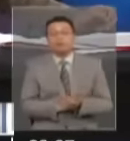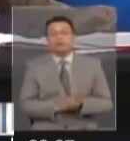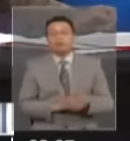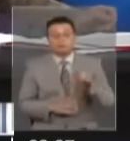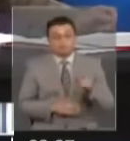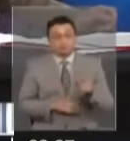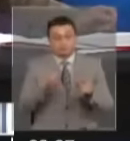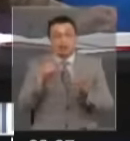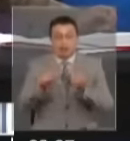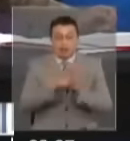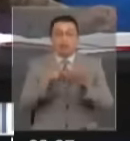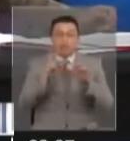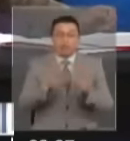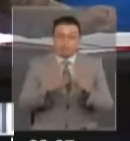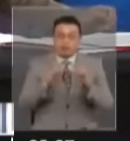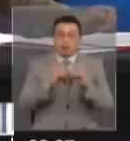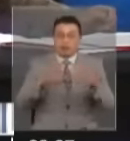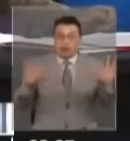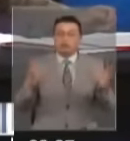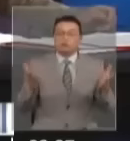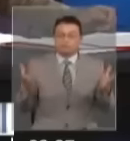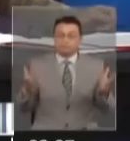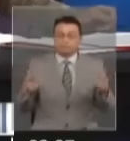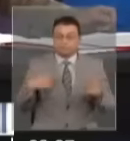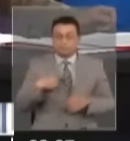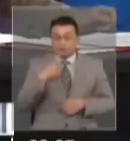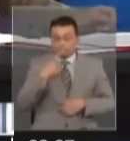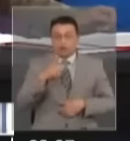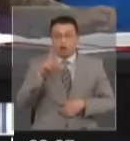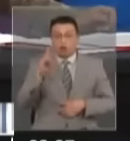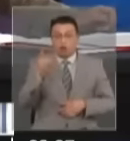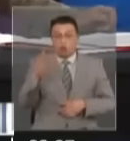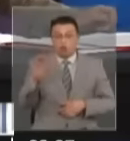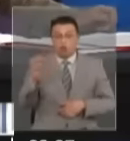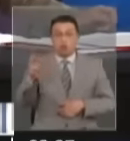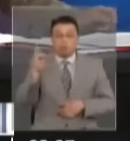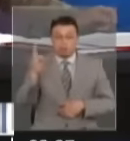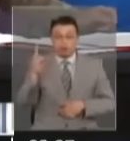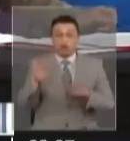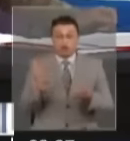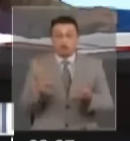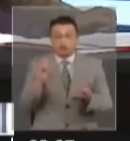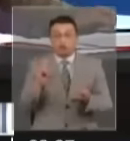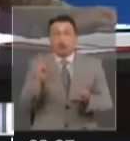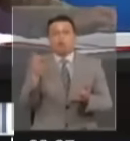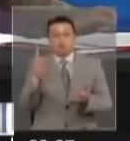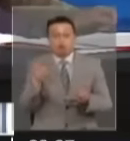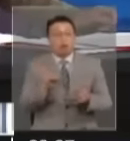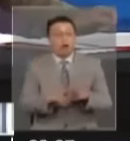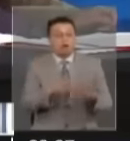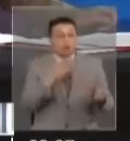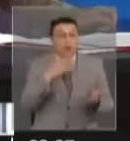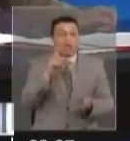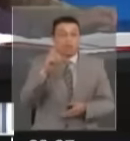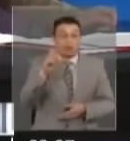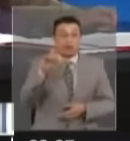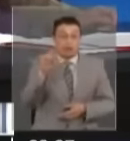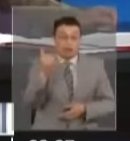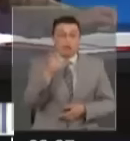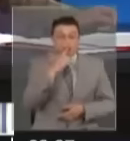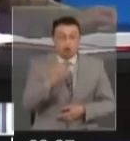tiene que ser específica. O sea, si usted me pregunta a mí si el lucro está prohibido, entonces lo que está prohibido y se hace debe ser delito. Pues si